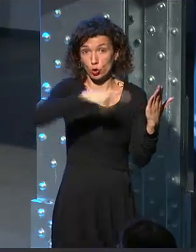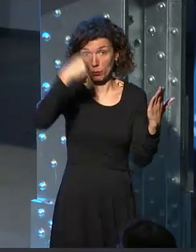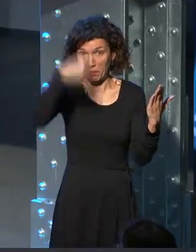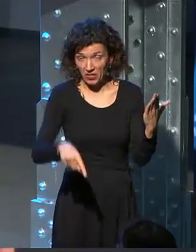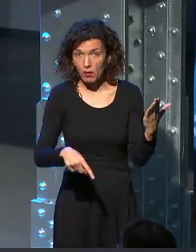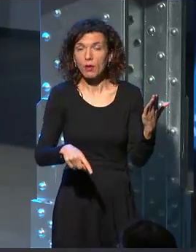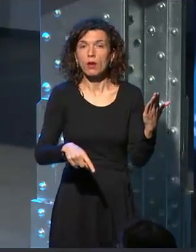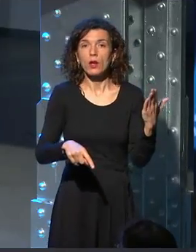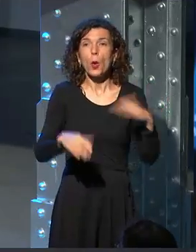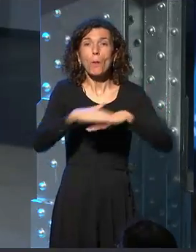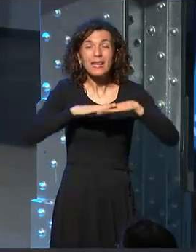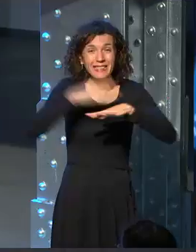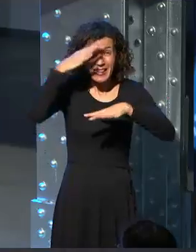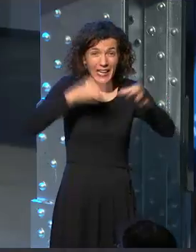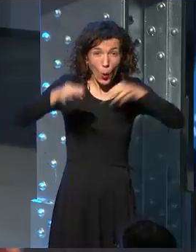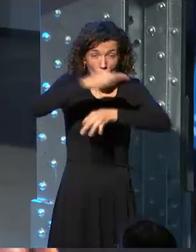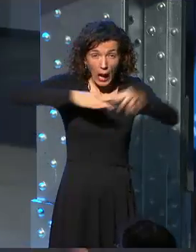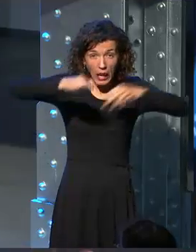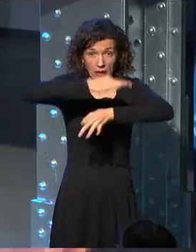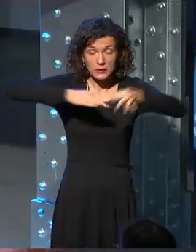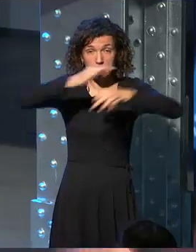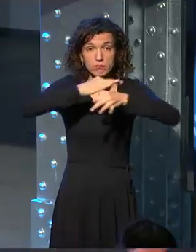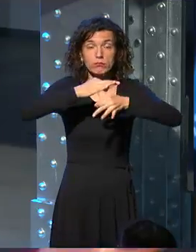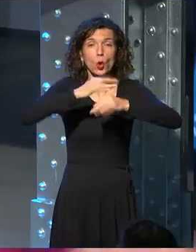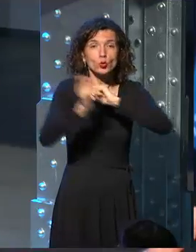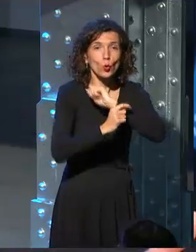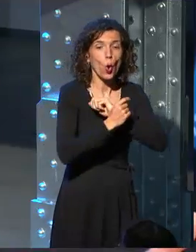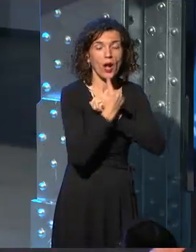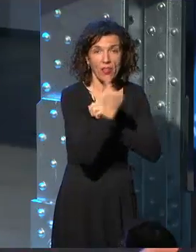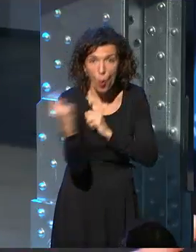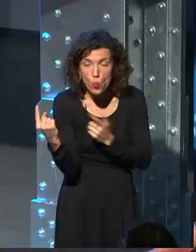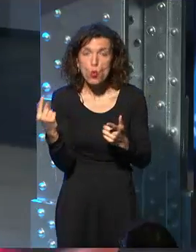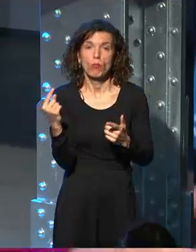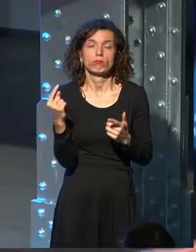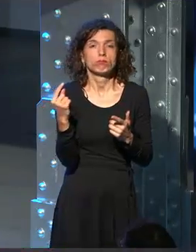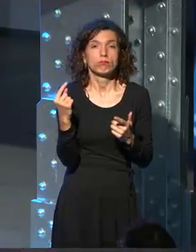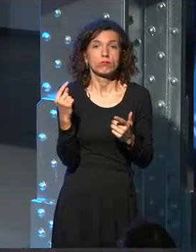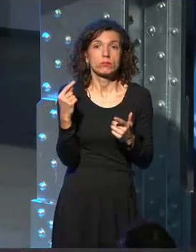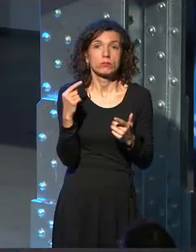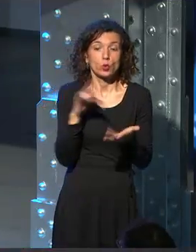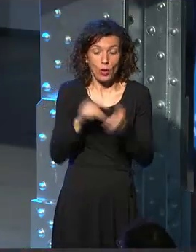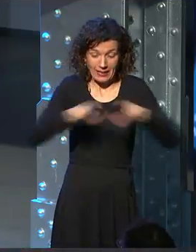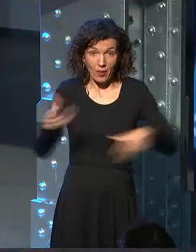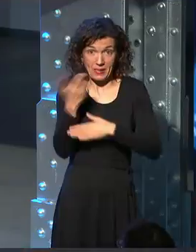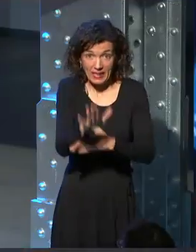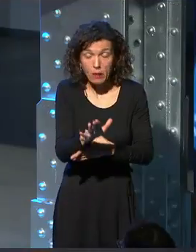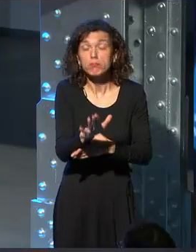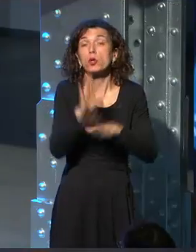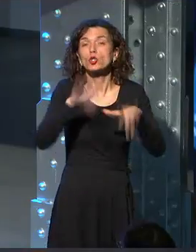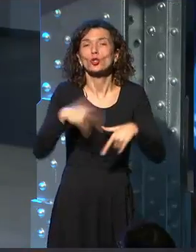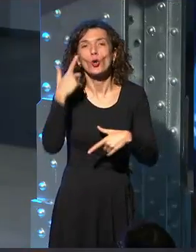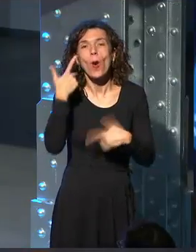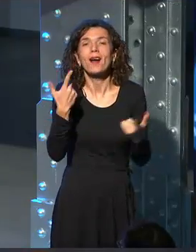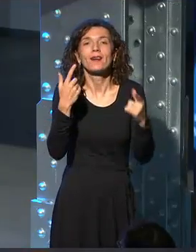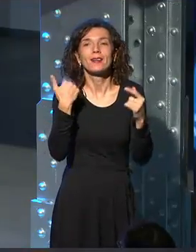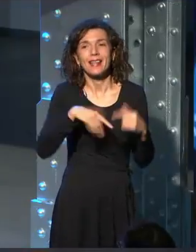exactamente las bases neurales de cada truco de magia que se pueda presentar en un escenario, entonces habremos